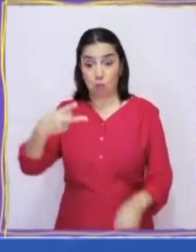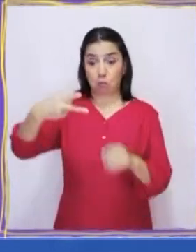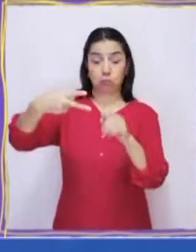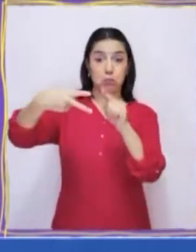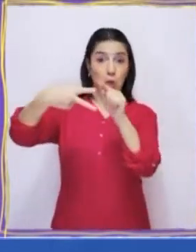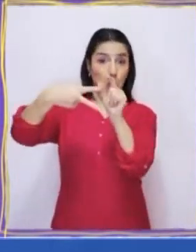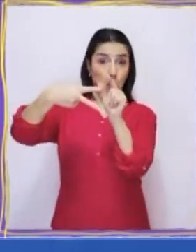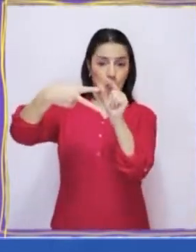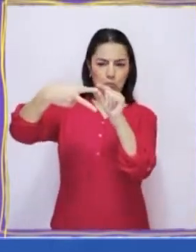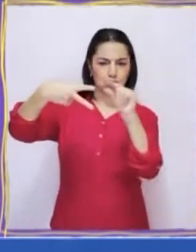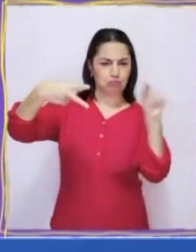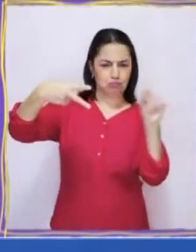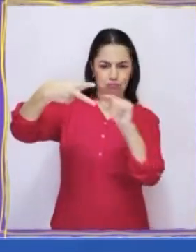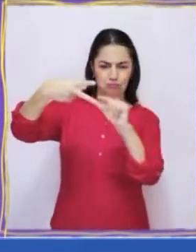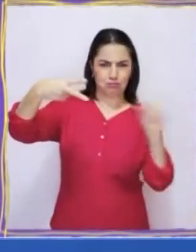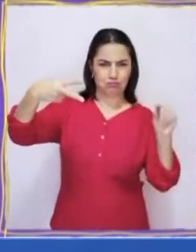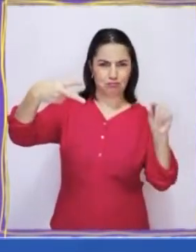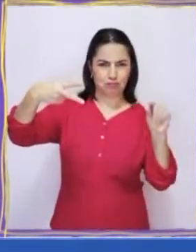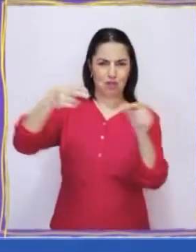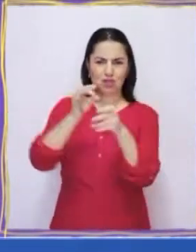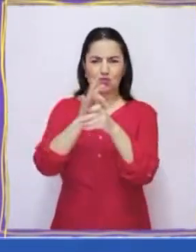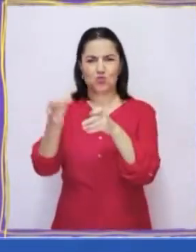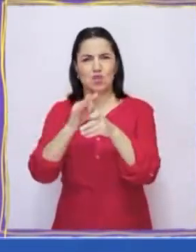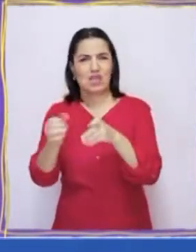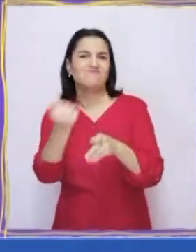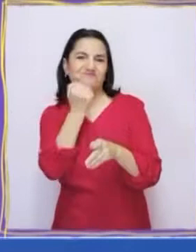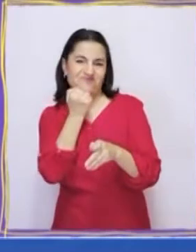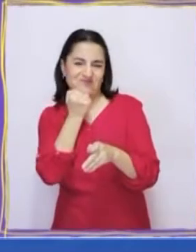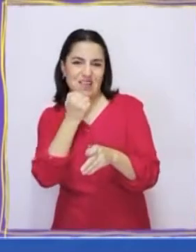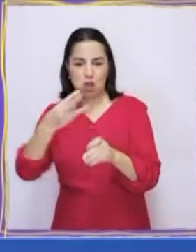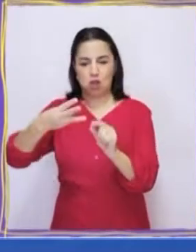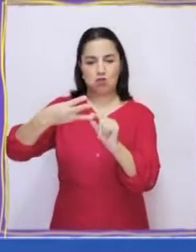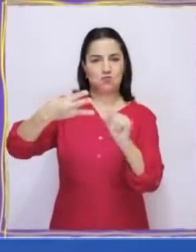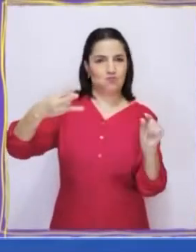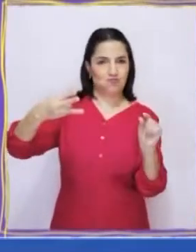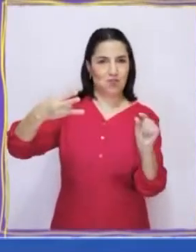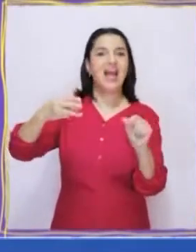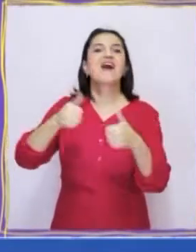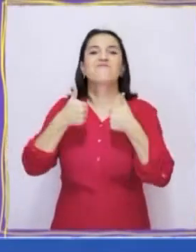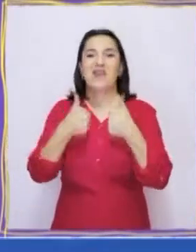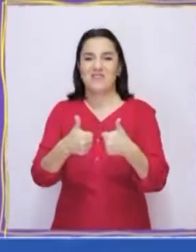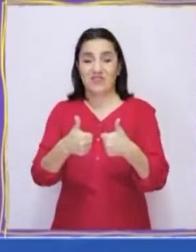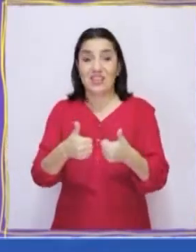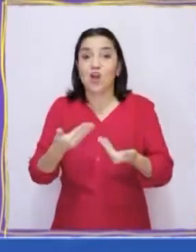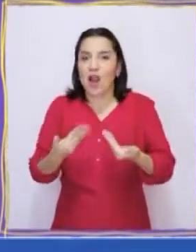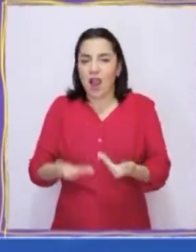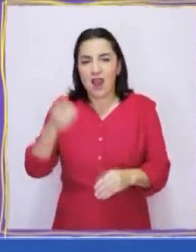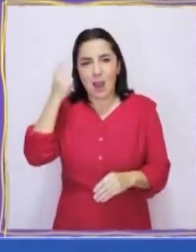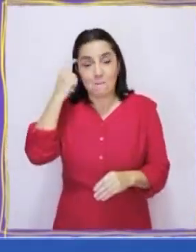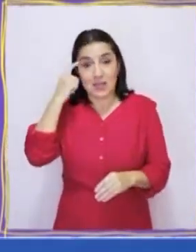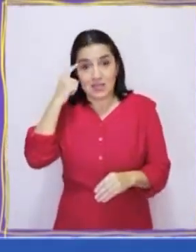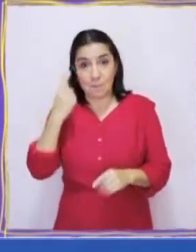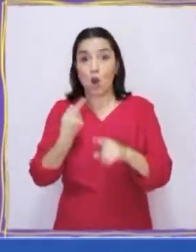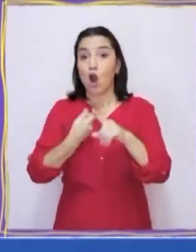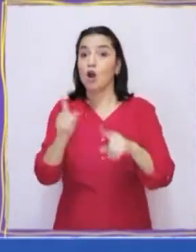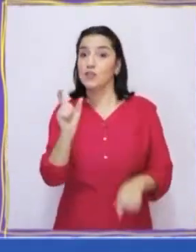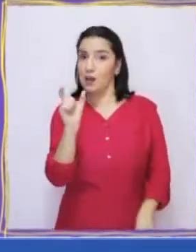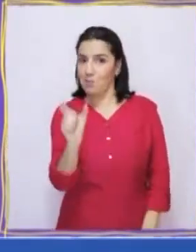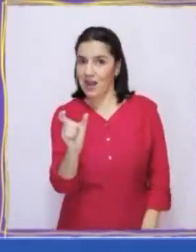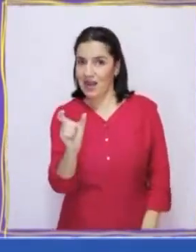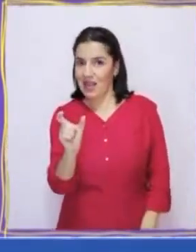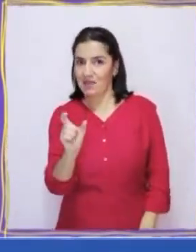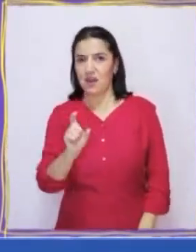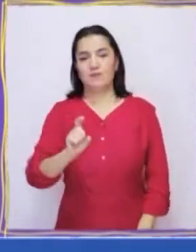primeras oraciones la palabra sugiere estaba mal usada. Así es que, perfecto. Ahora pensemos en la segunda